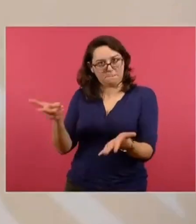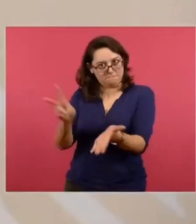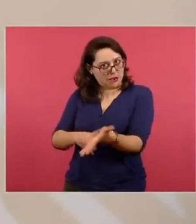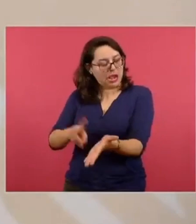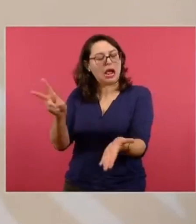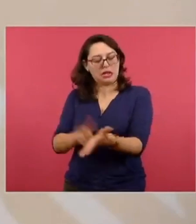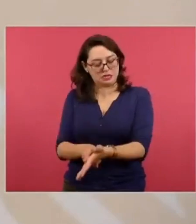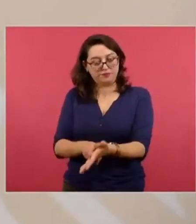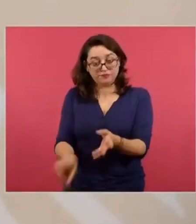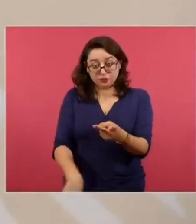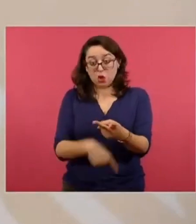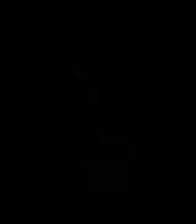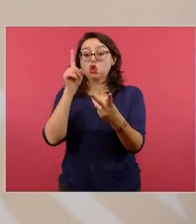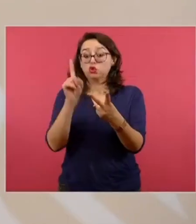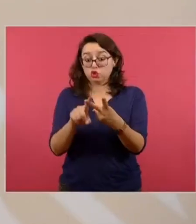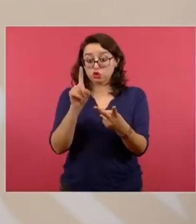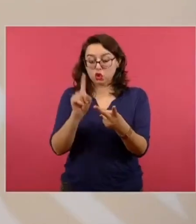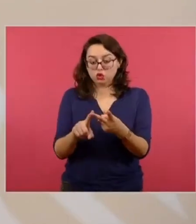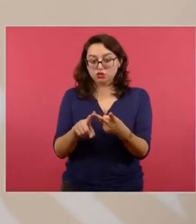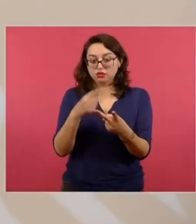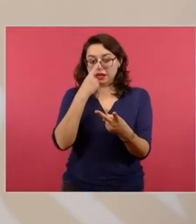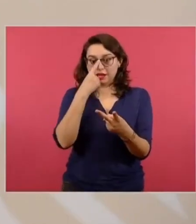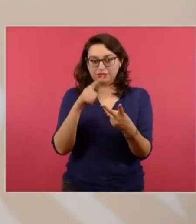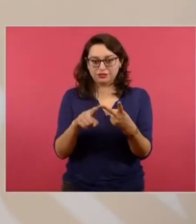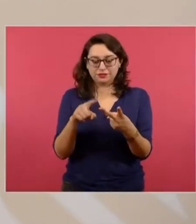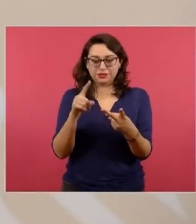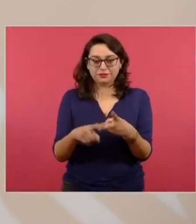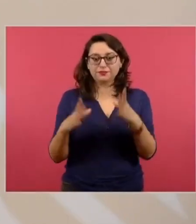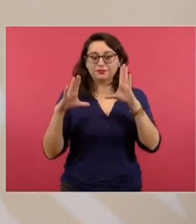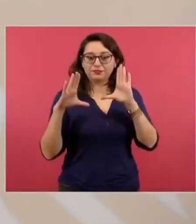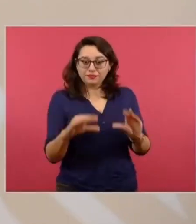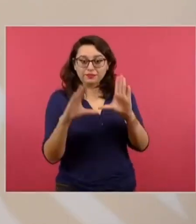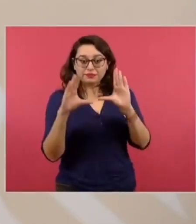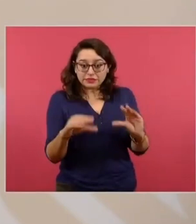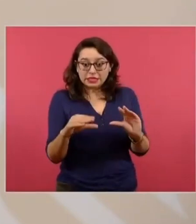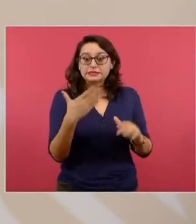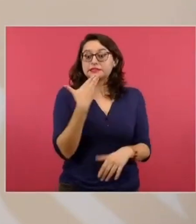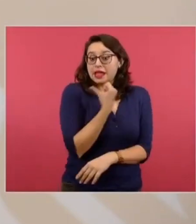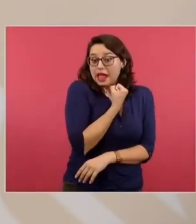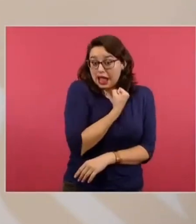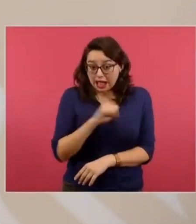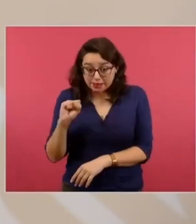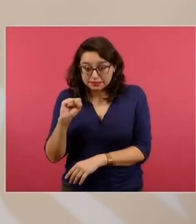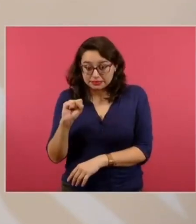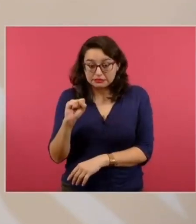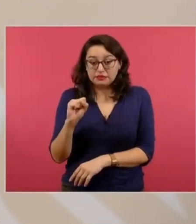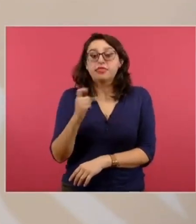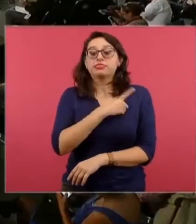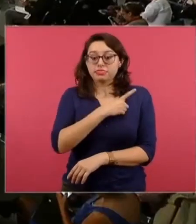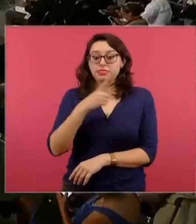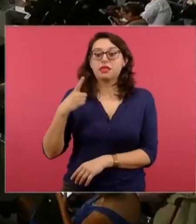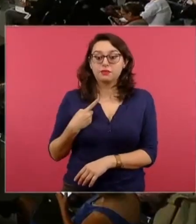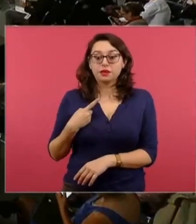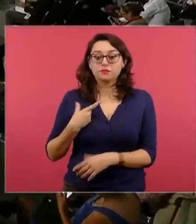punto, reconocer que era necesario mejorar las formas de enseñanza, que no podíamos seguir con una formación centrada